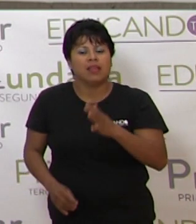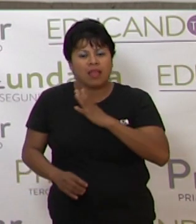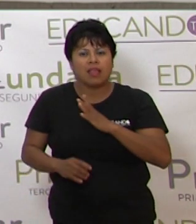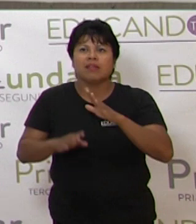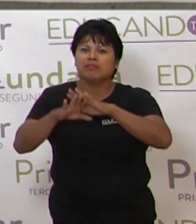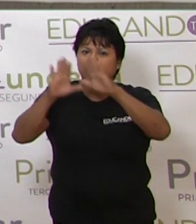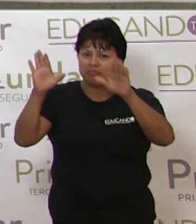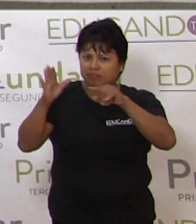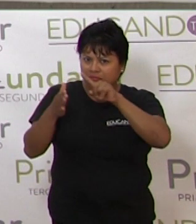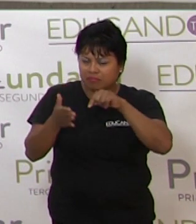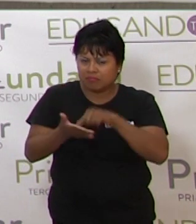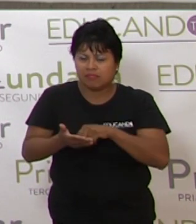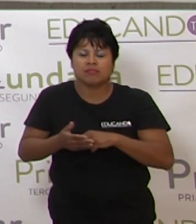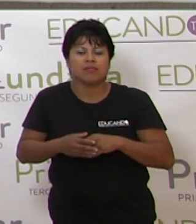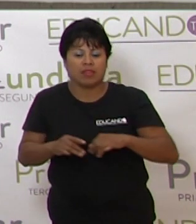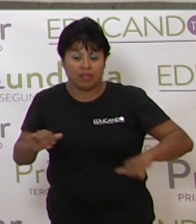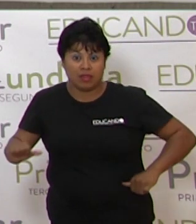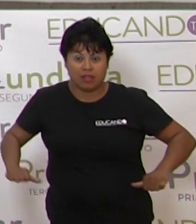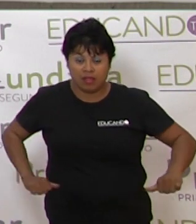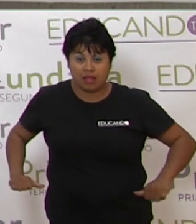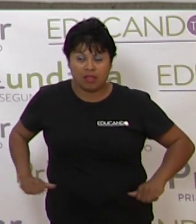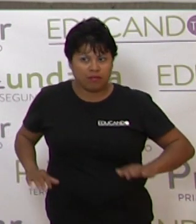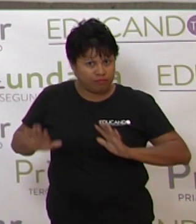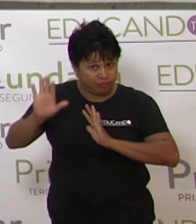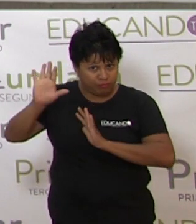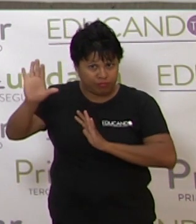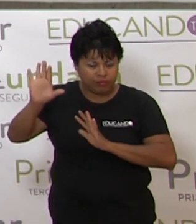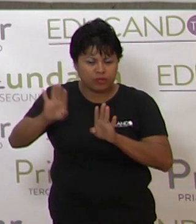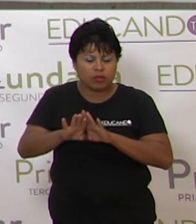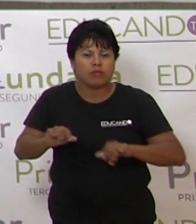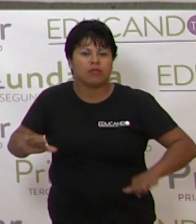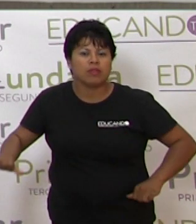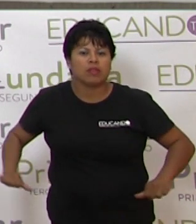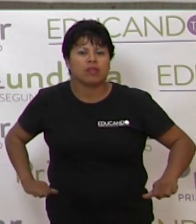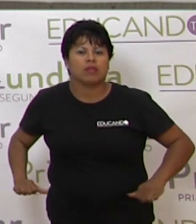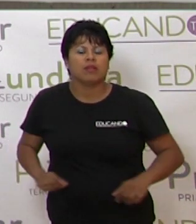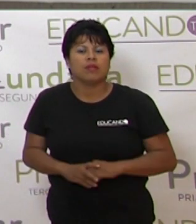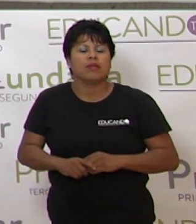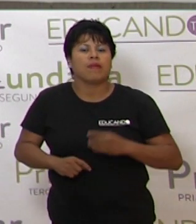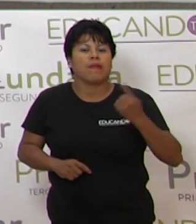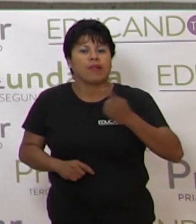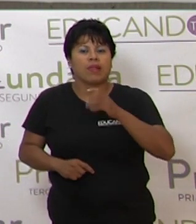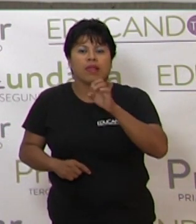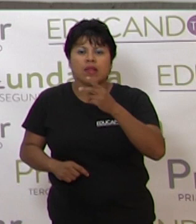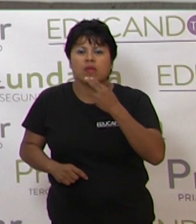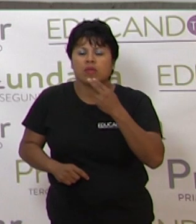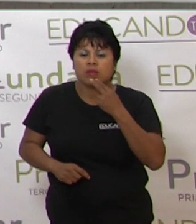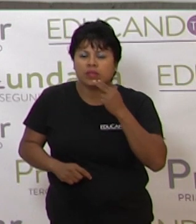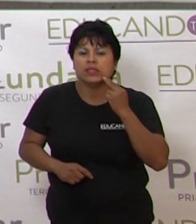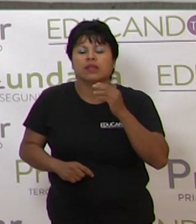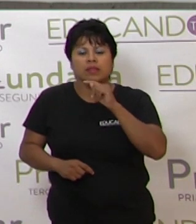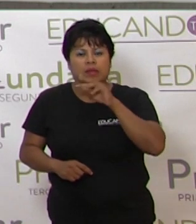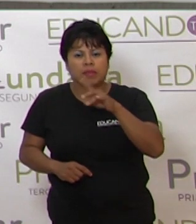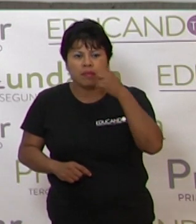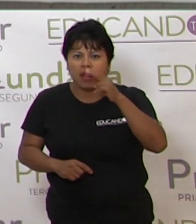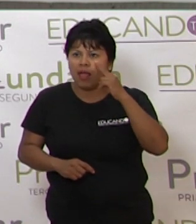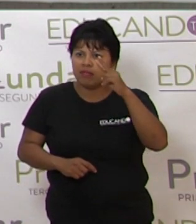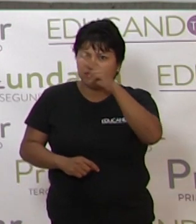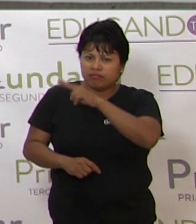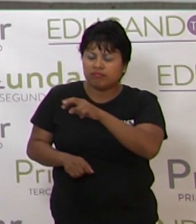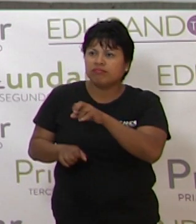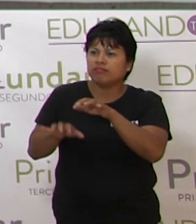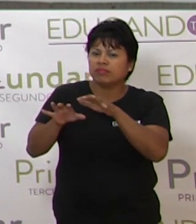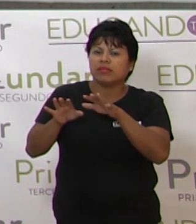escenográficos del teatro, propios del teatro, que él utiliza también para ambientar